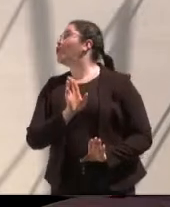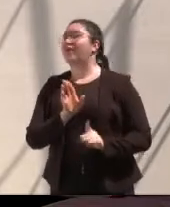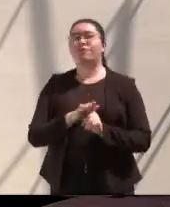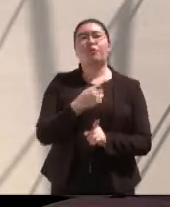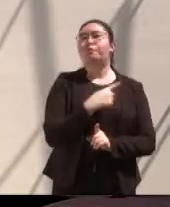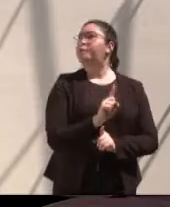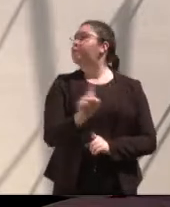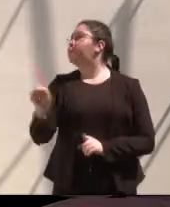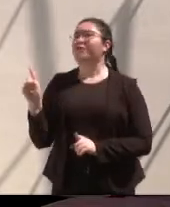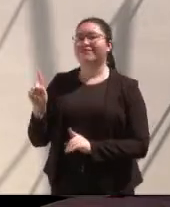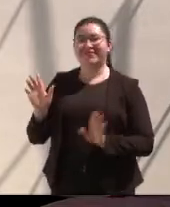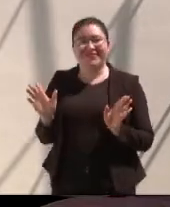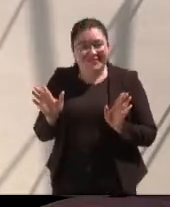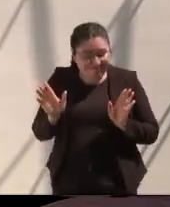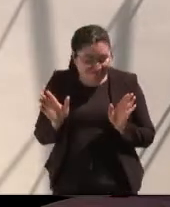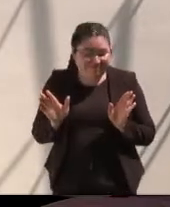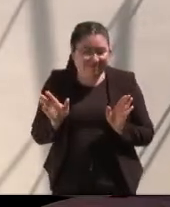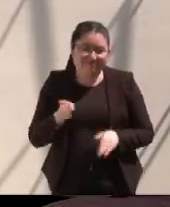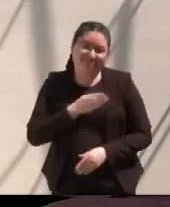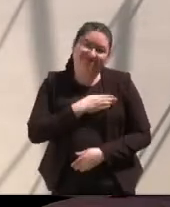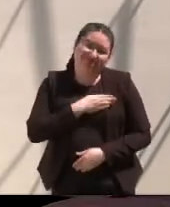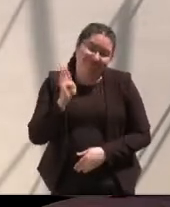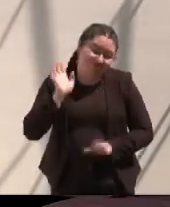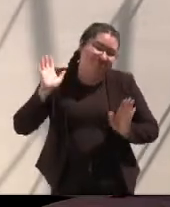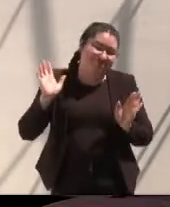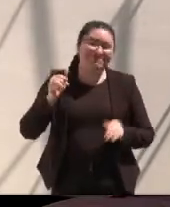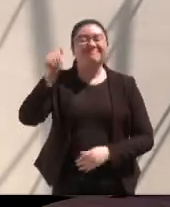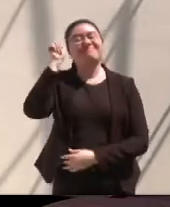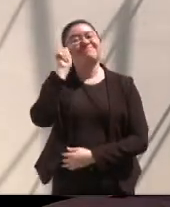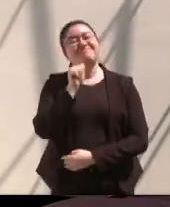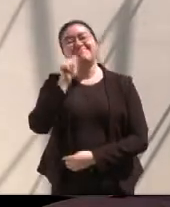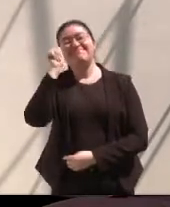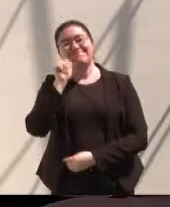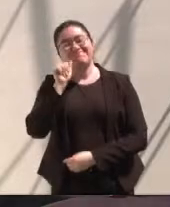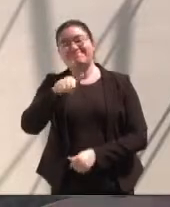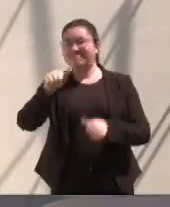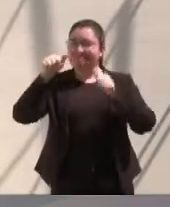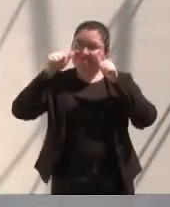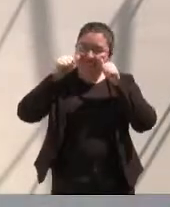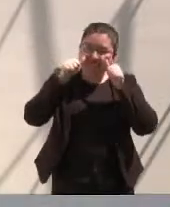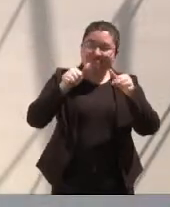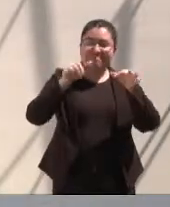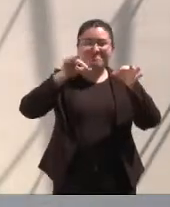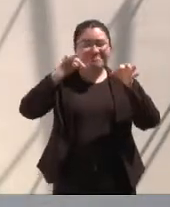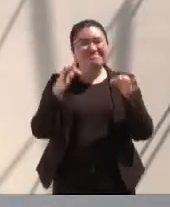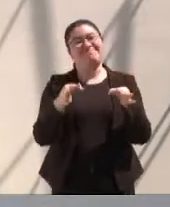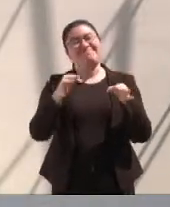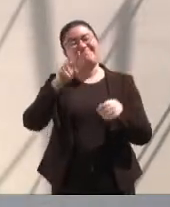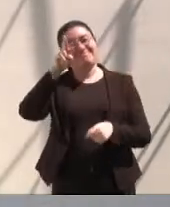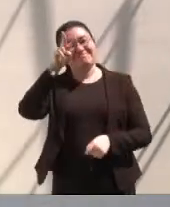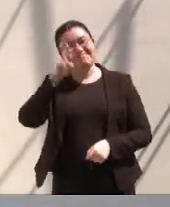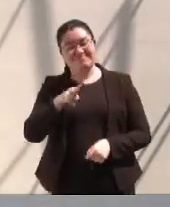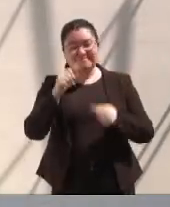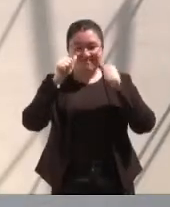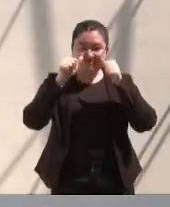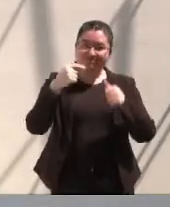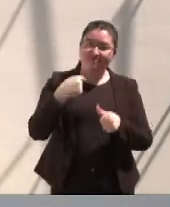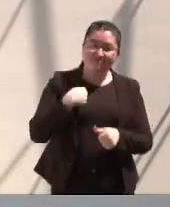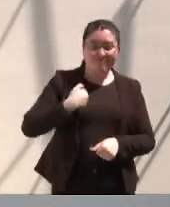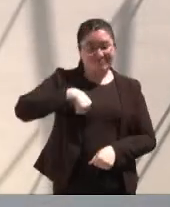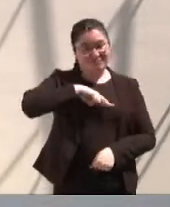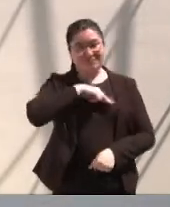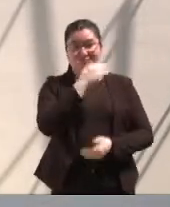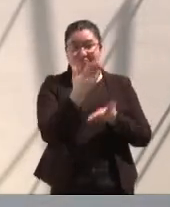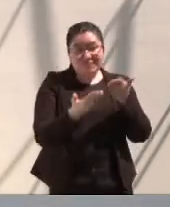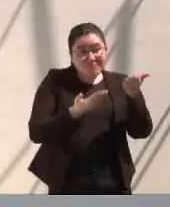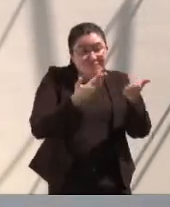vuelta, pero siempre, siempre, siempre muy atento a las solicitudes que le hacemos,